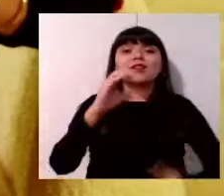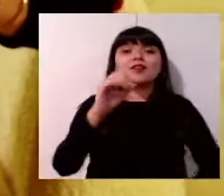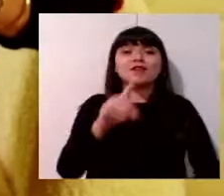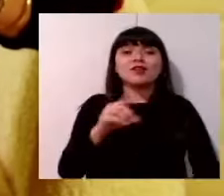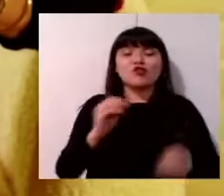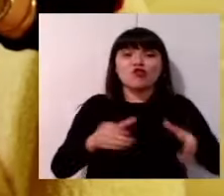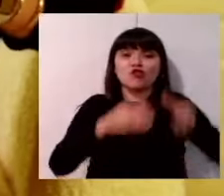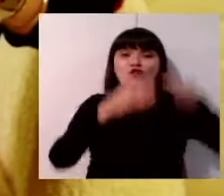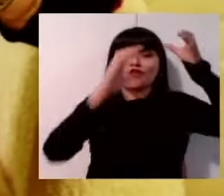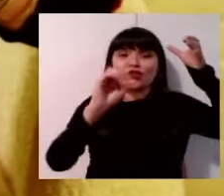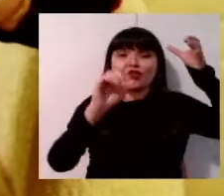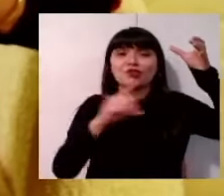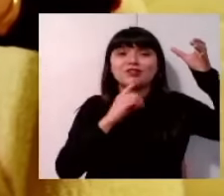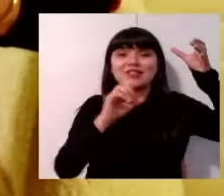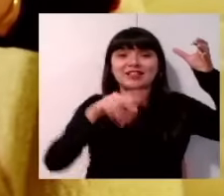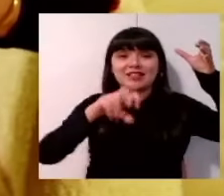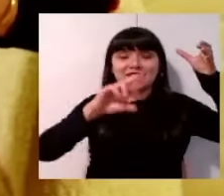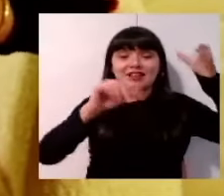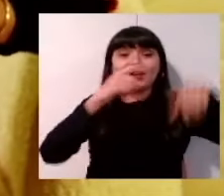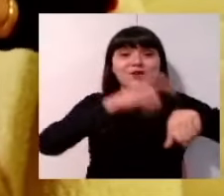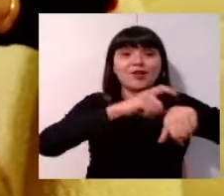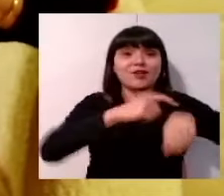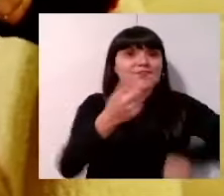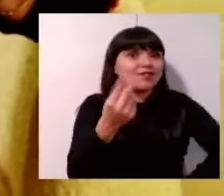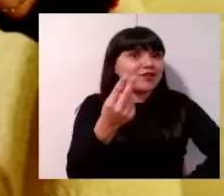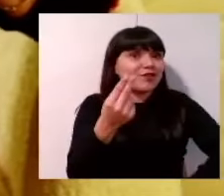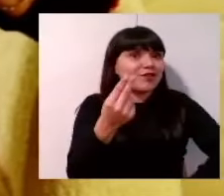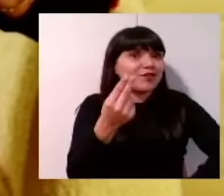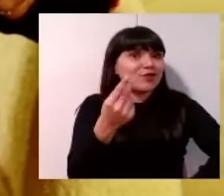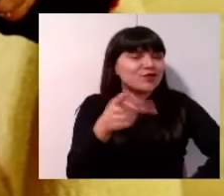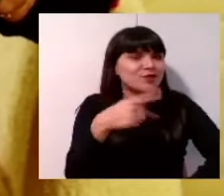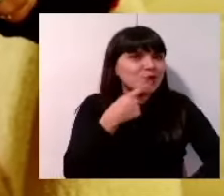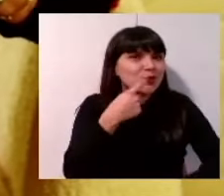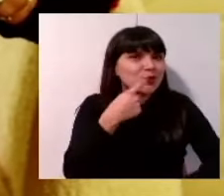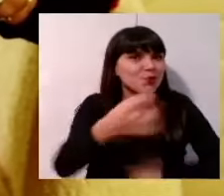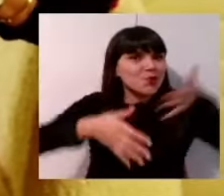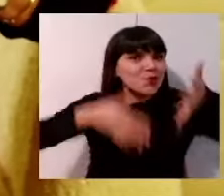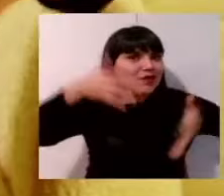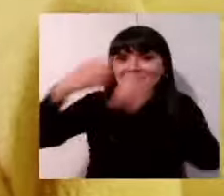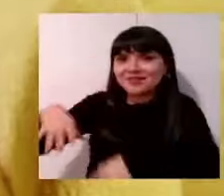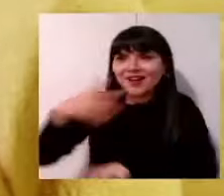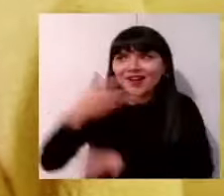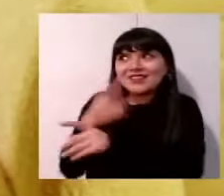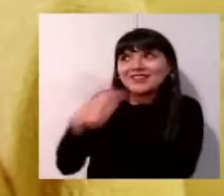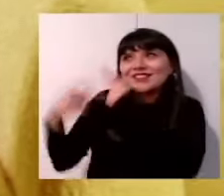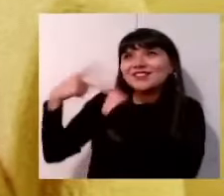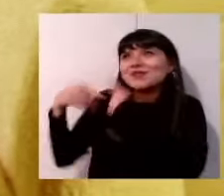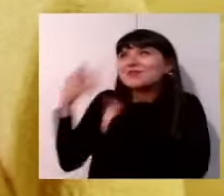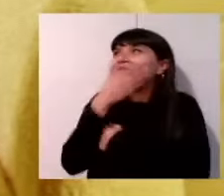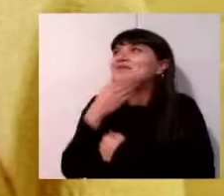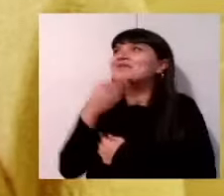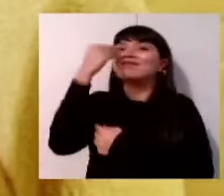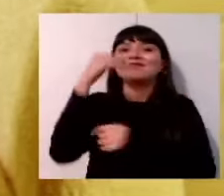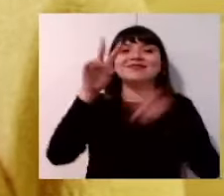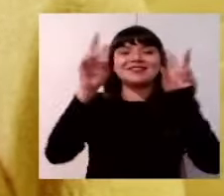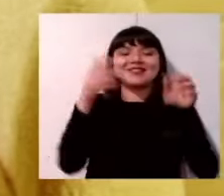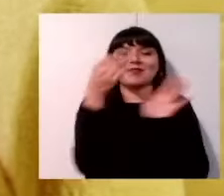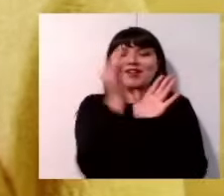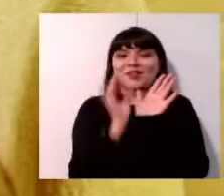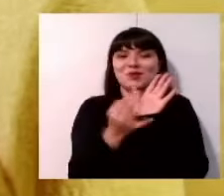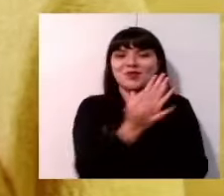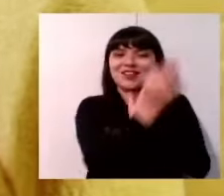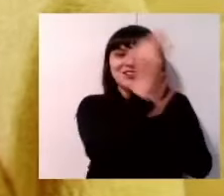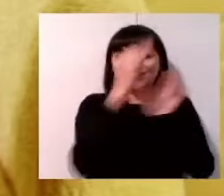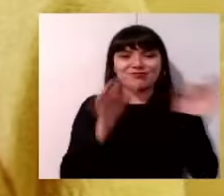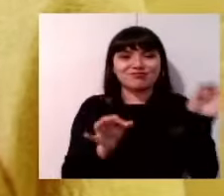12. Tenemos un cuentacuentos, que no se lo pierdan. Y nos van a contar unas historias preciosas de esta colección de ilustraciones. Entonces, recuerden que